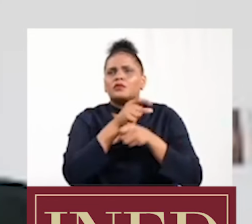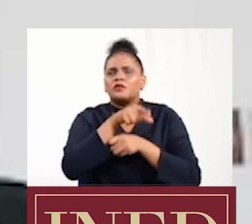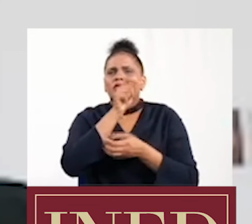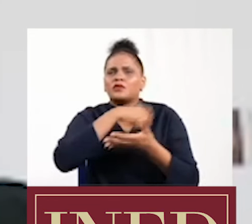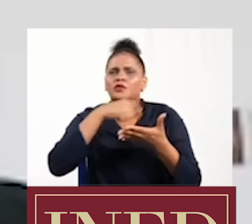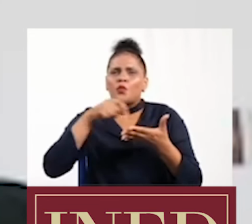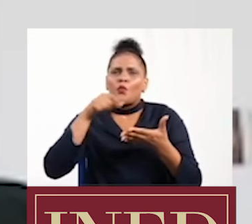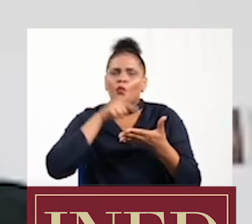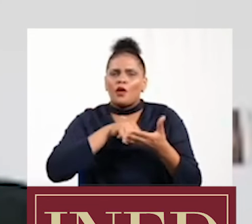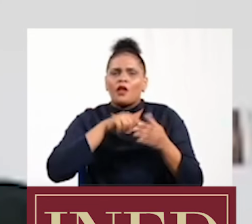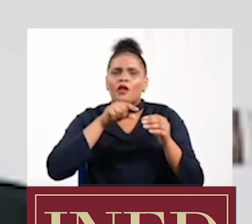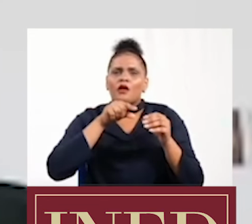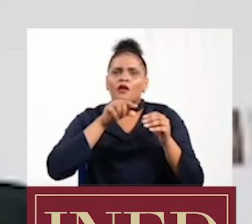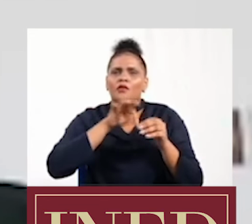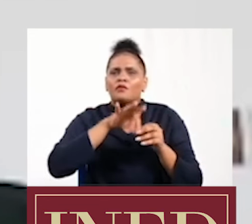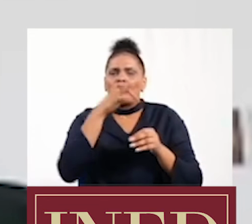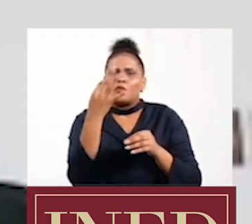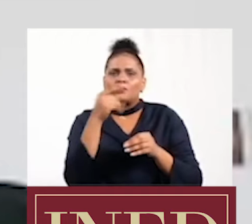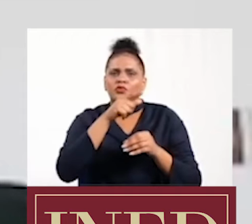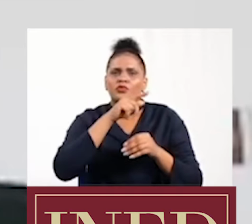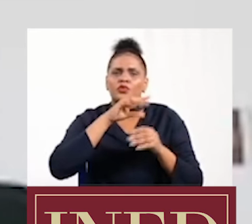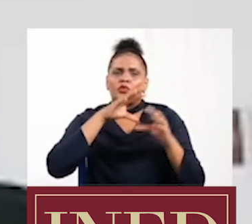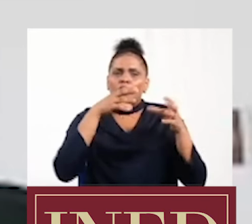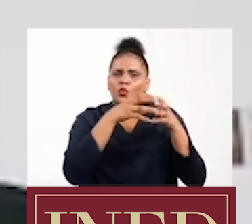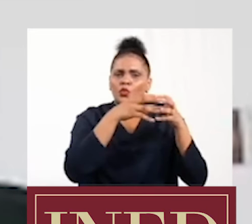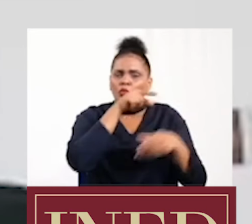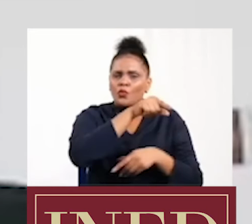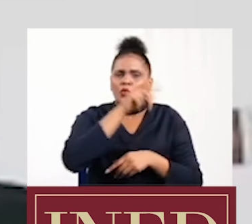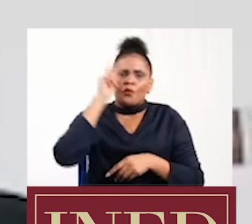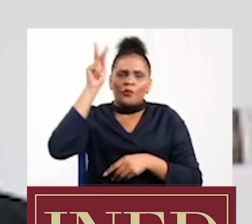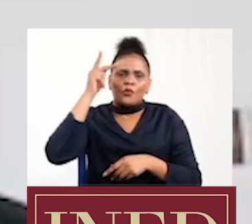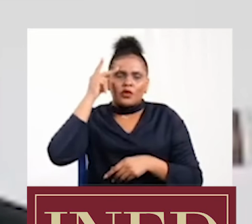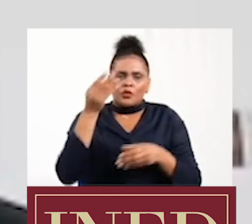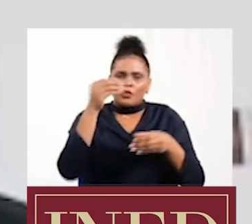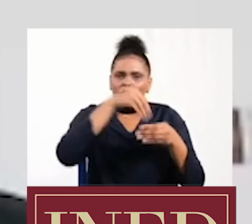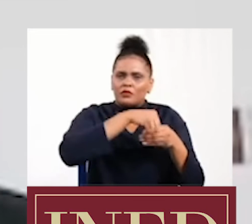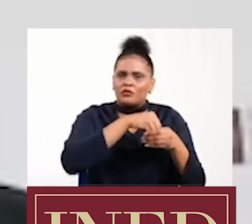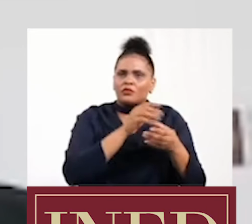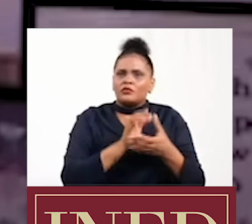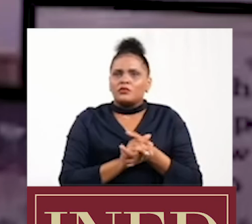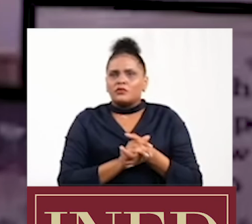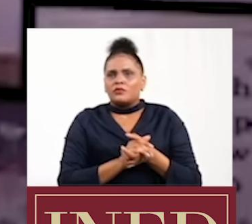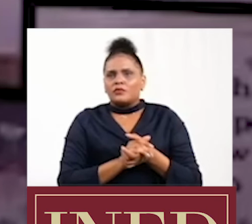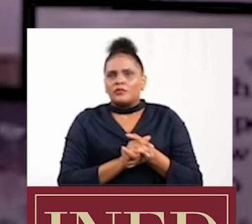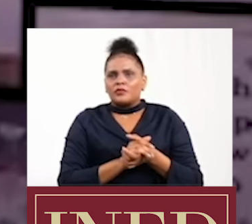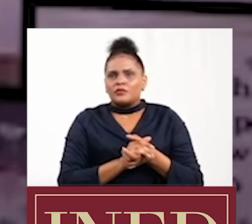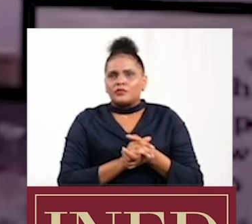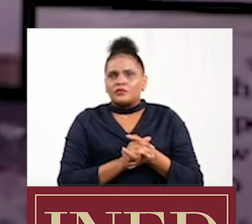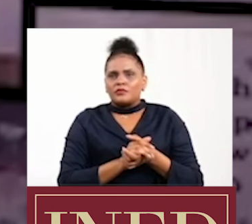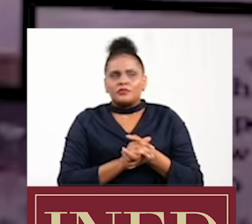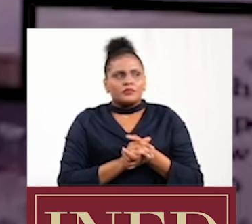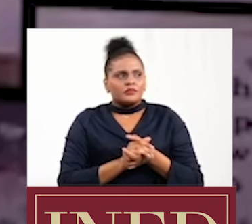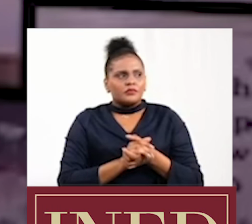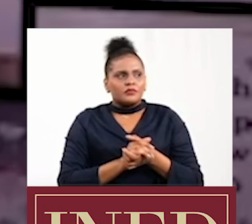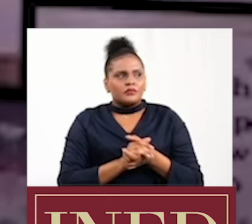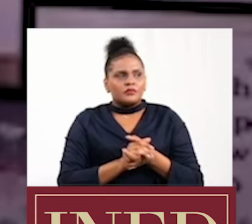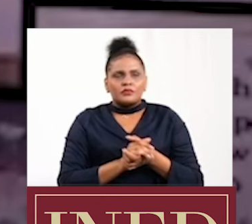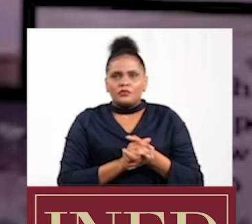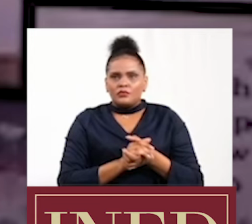la escuela de formación política de mujeres dentro de los colectivos políticos yo creo que es una experiencia notable